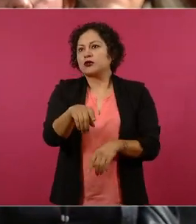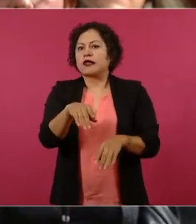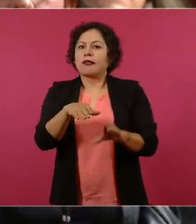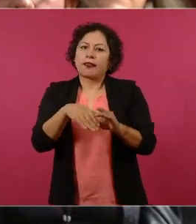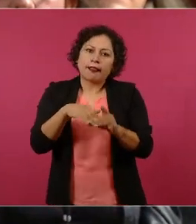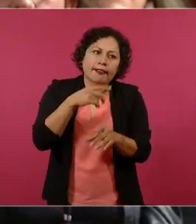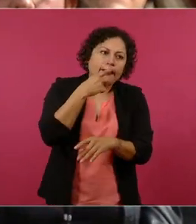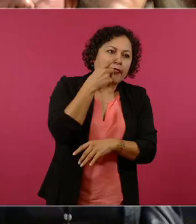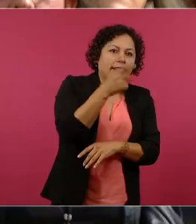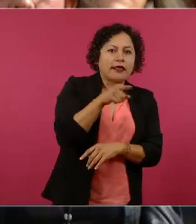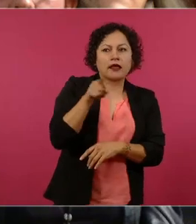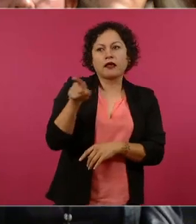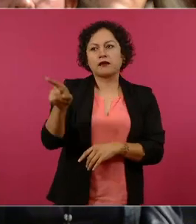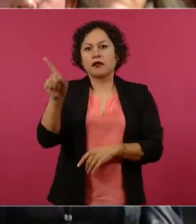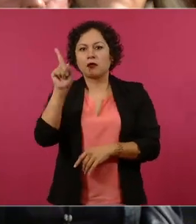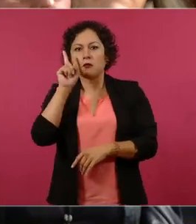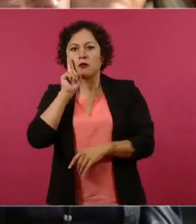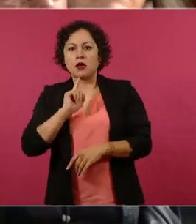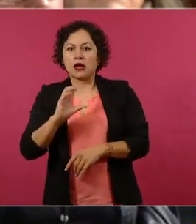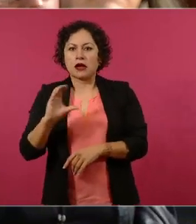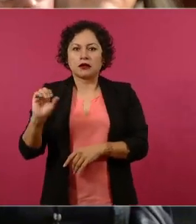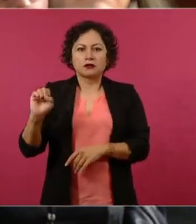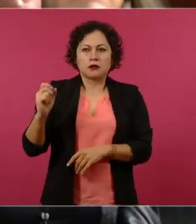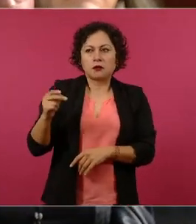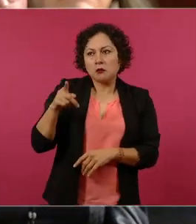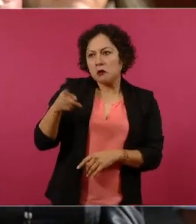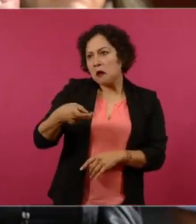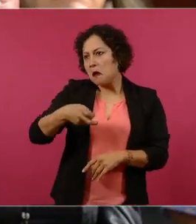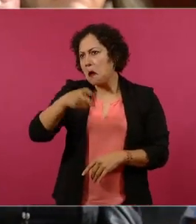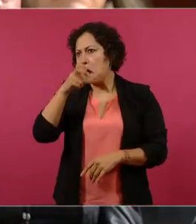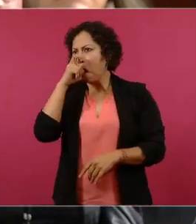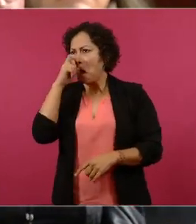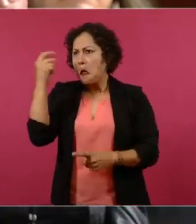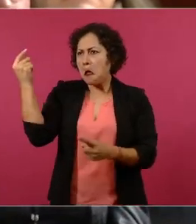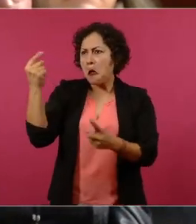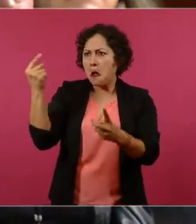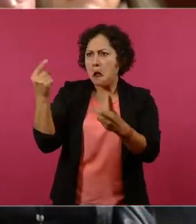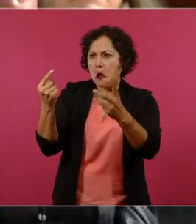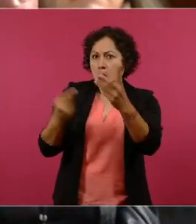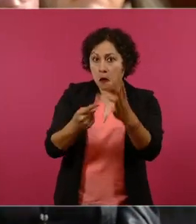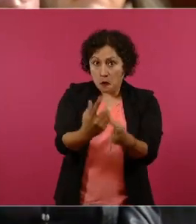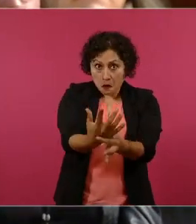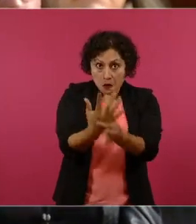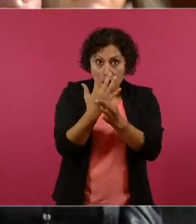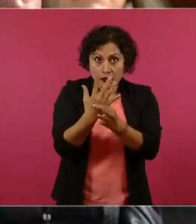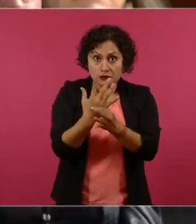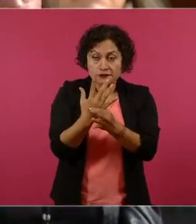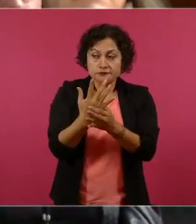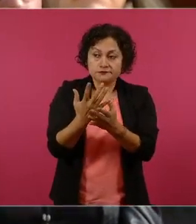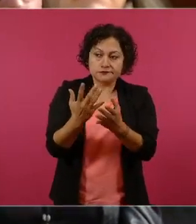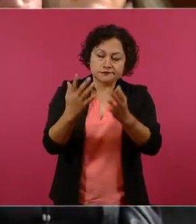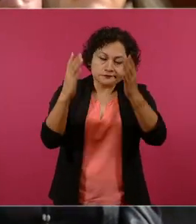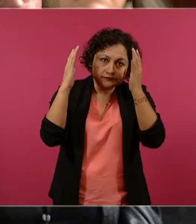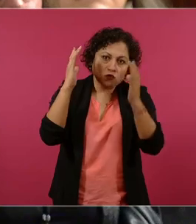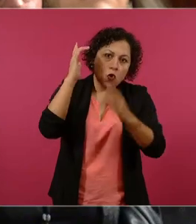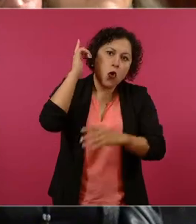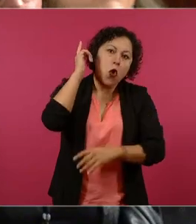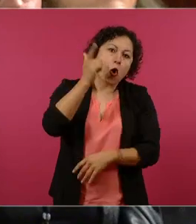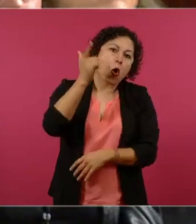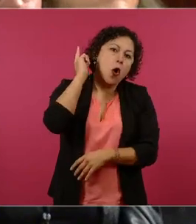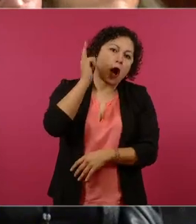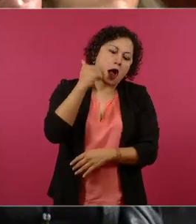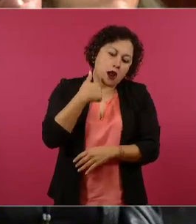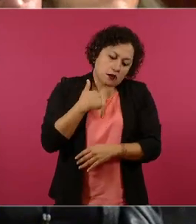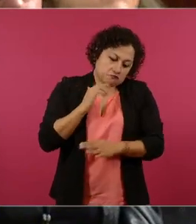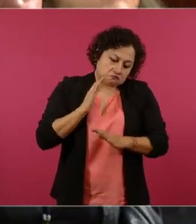muy estricta es muy esto y muy aquello Ojalá de verdad yo digo ojalá pero